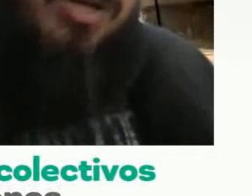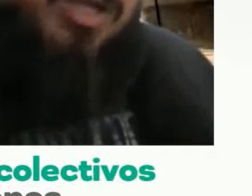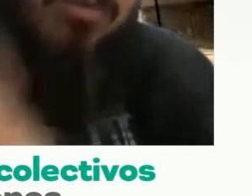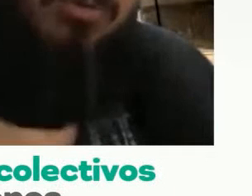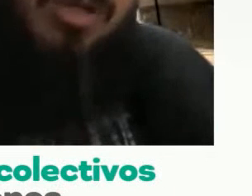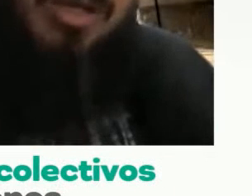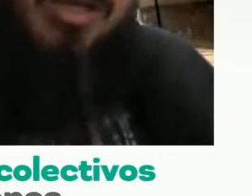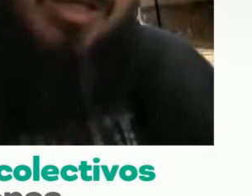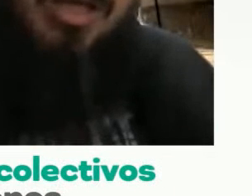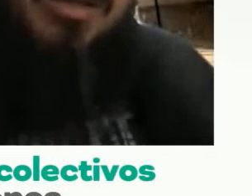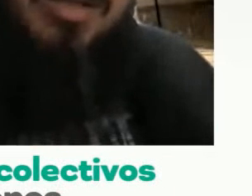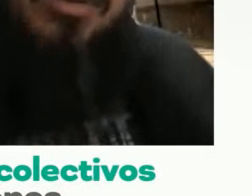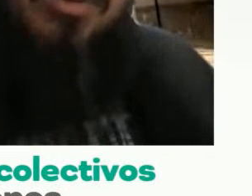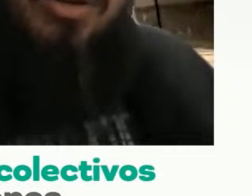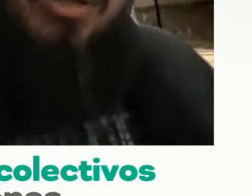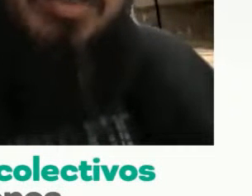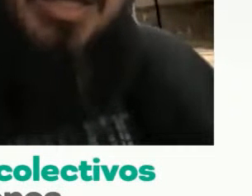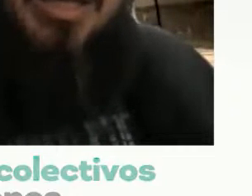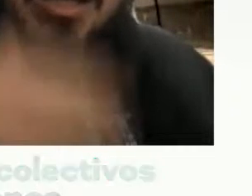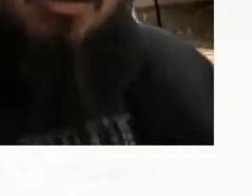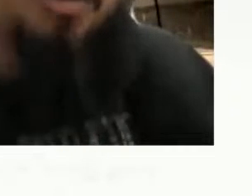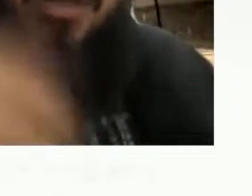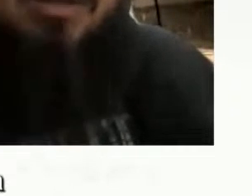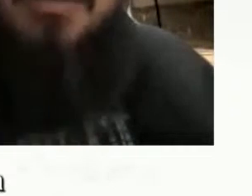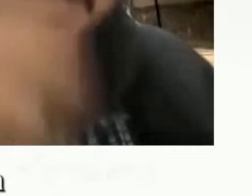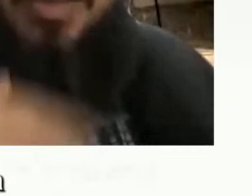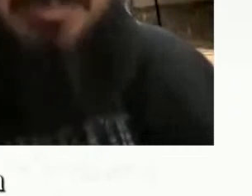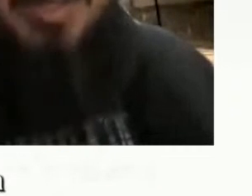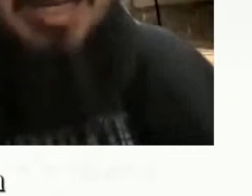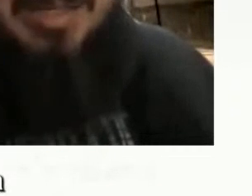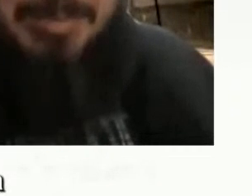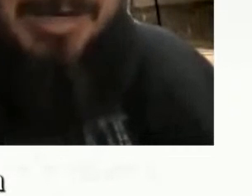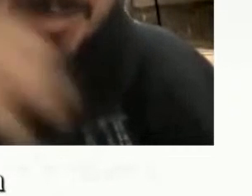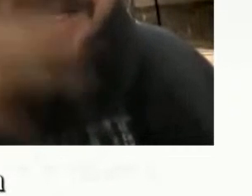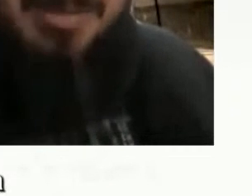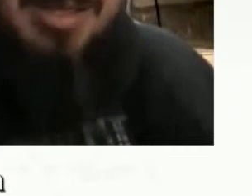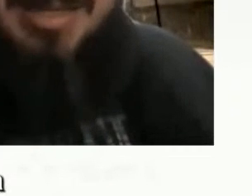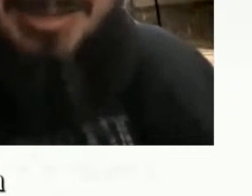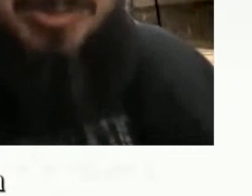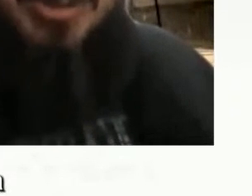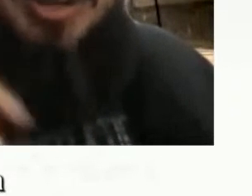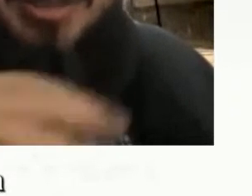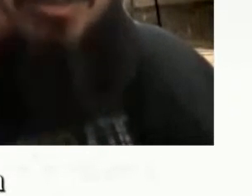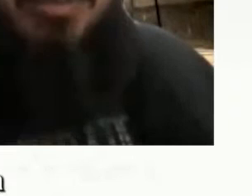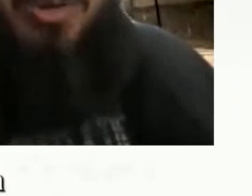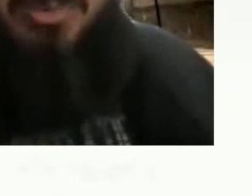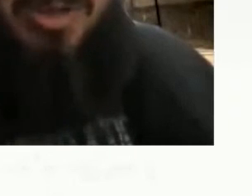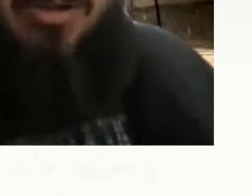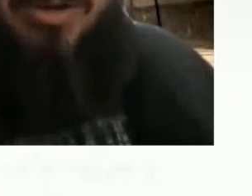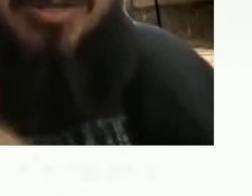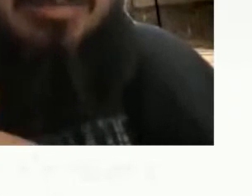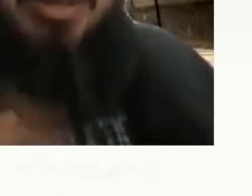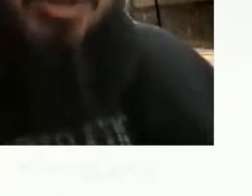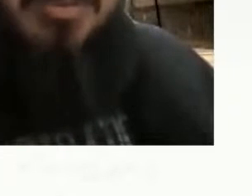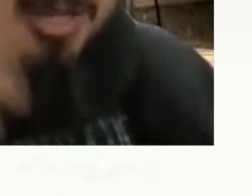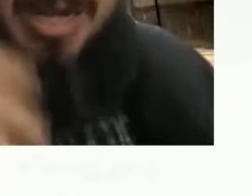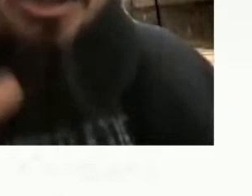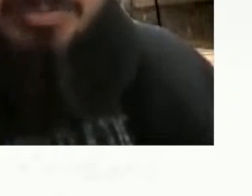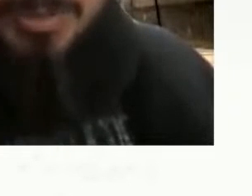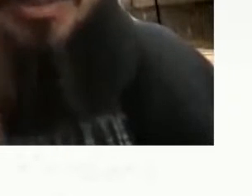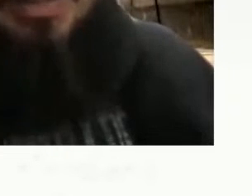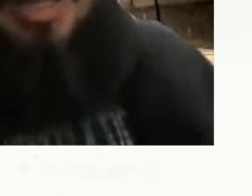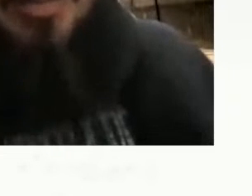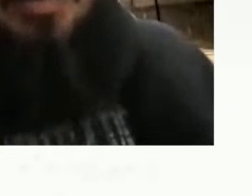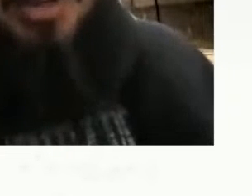individuos, colectivos e instituciones para tratar como de empezar a separar en mi cabeza las discusiones, ¿no? Un poco por cajones medio